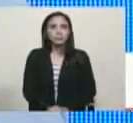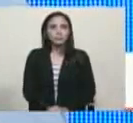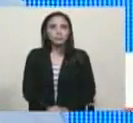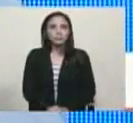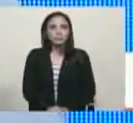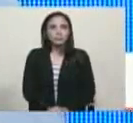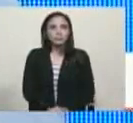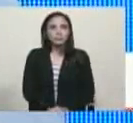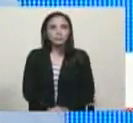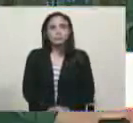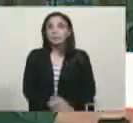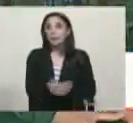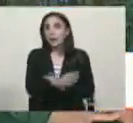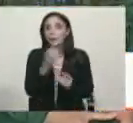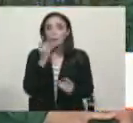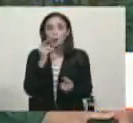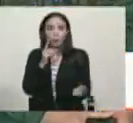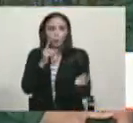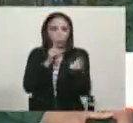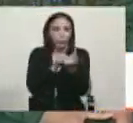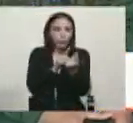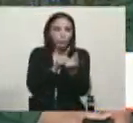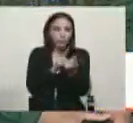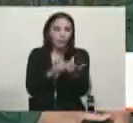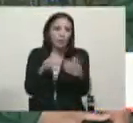Si son en consultas externas,